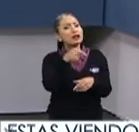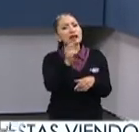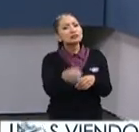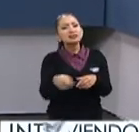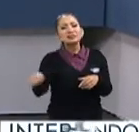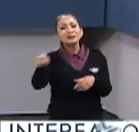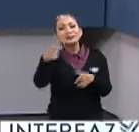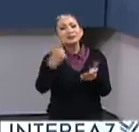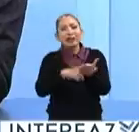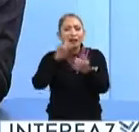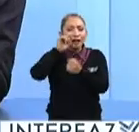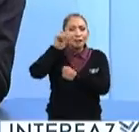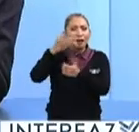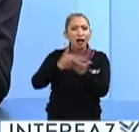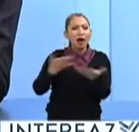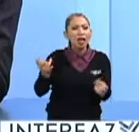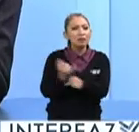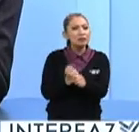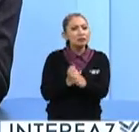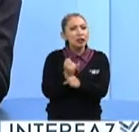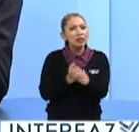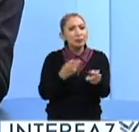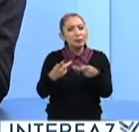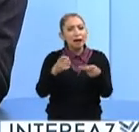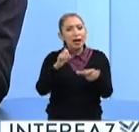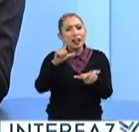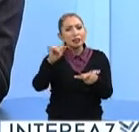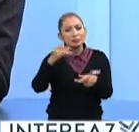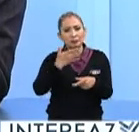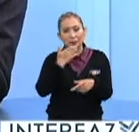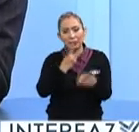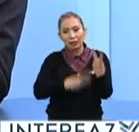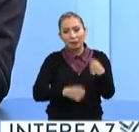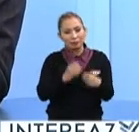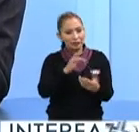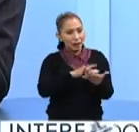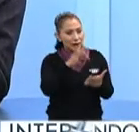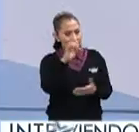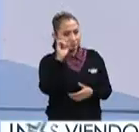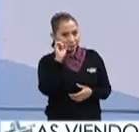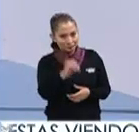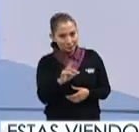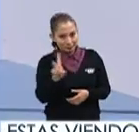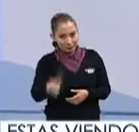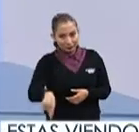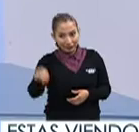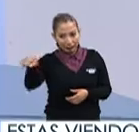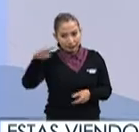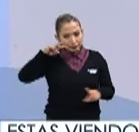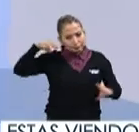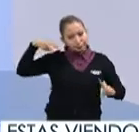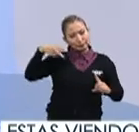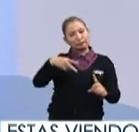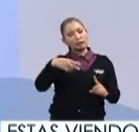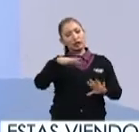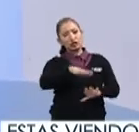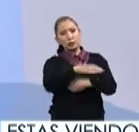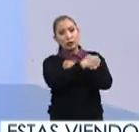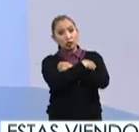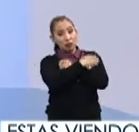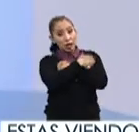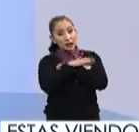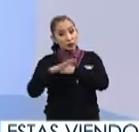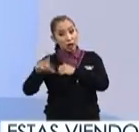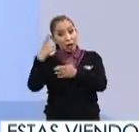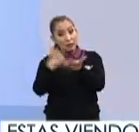qué se trata, qué vamos a ver en este reportaje que nos preparaste, Elis. Bienvenida. Muchas gracias. Pues sí, de hecho, esta perspectiva sobre educación